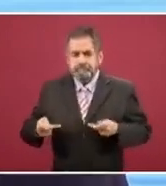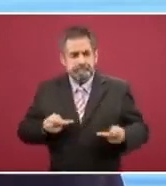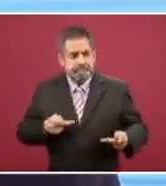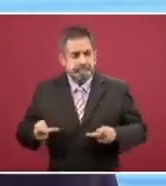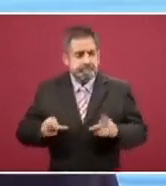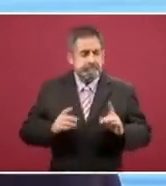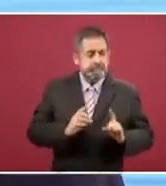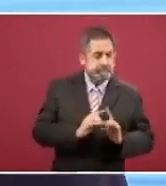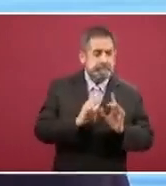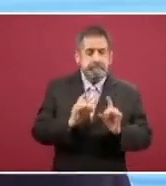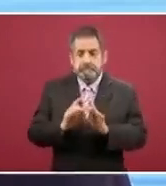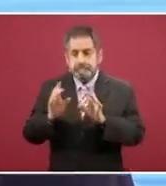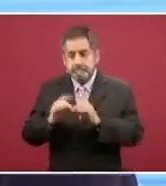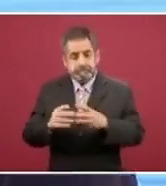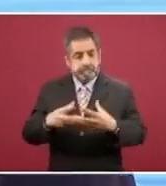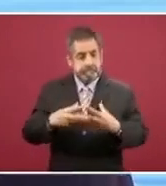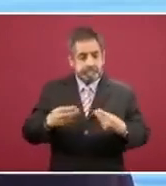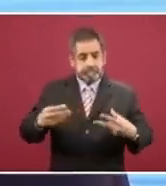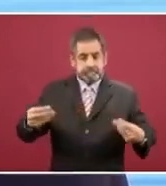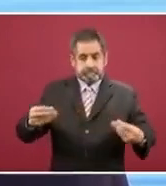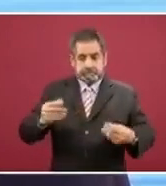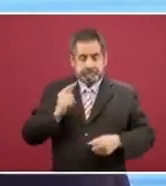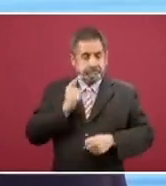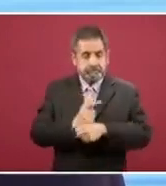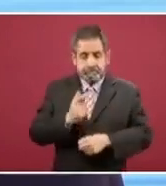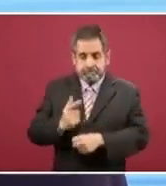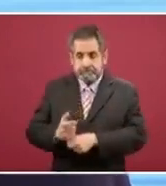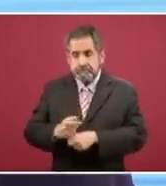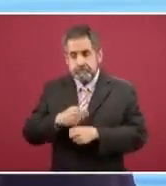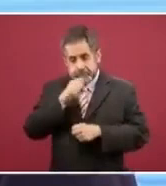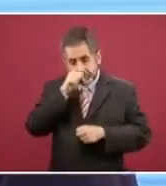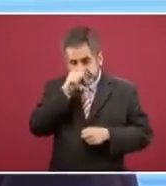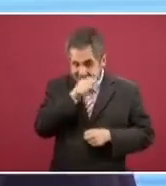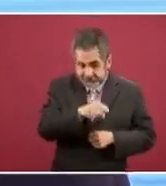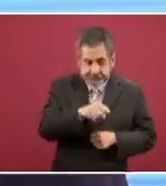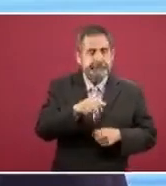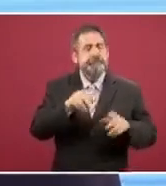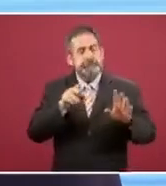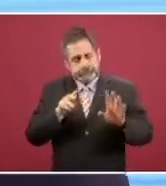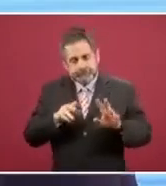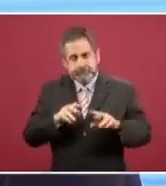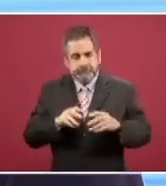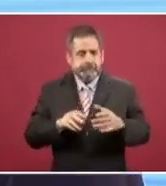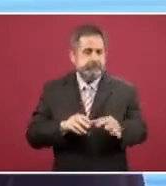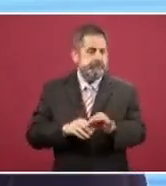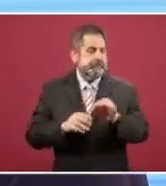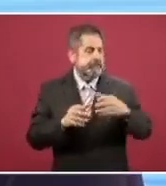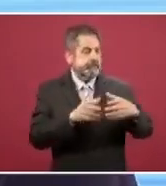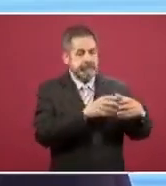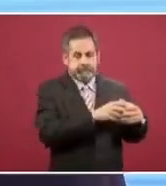responder apropiadamente en identificar los casos, diagnosticarlos, aislarlos